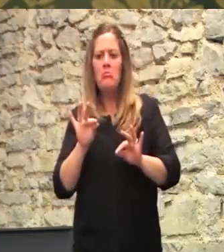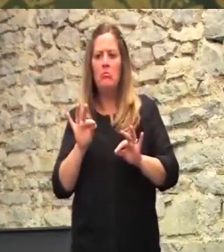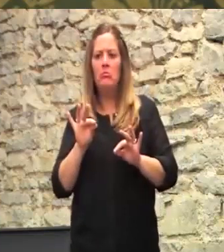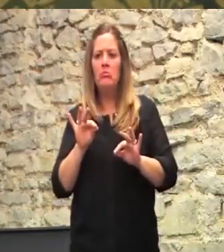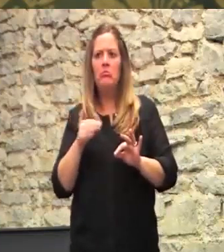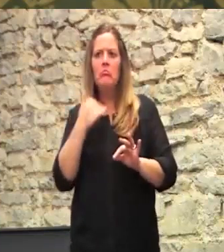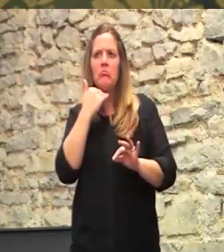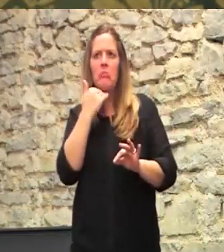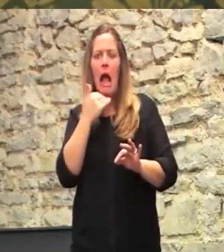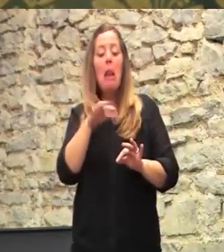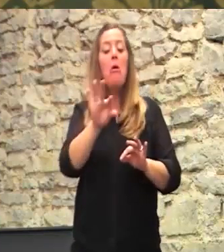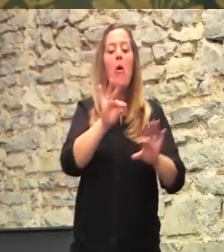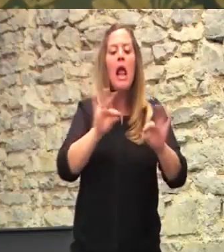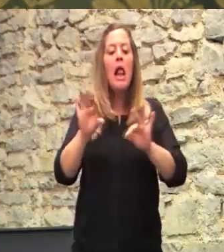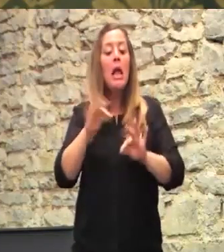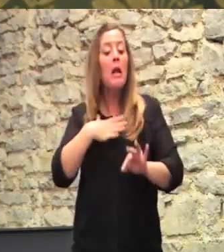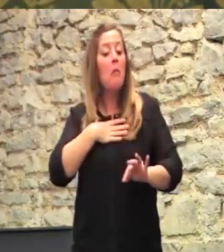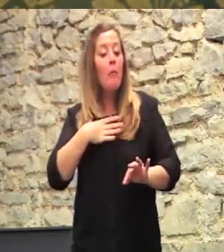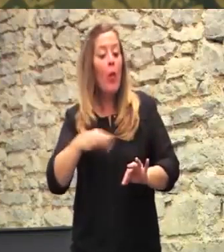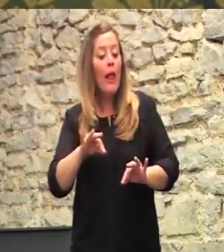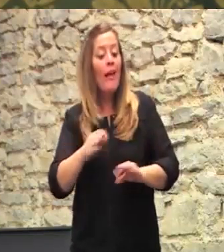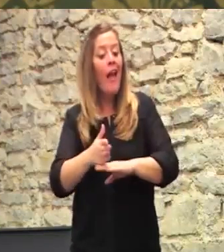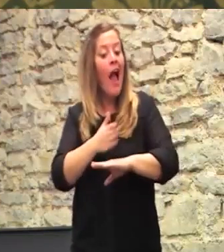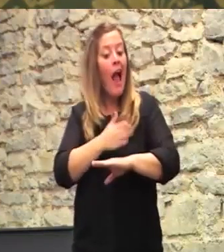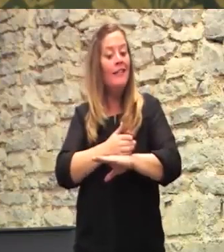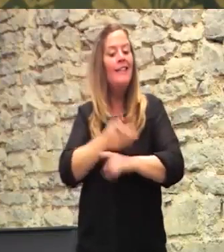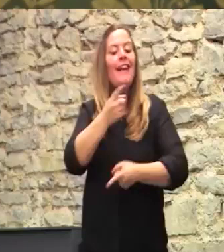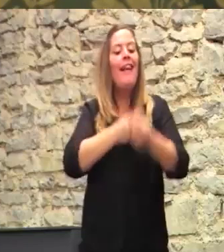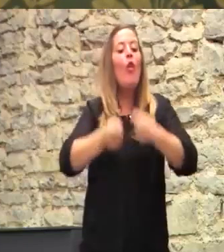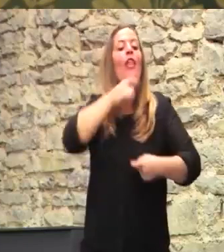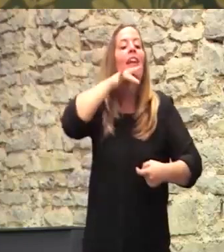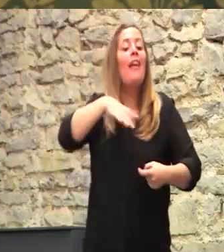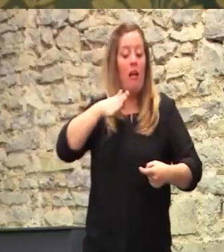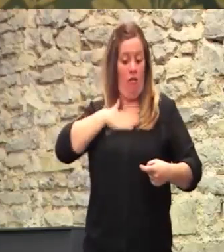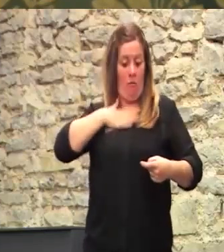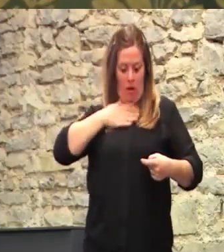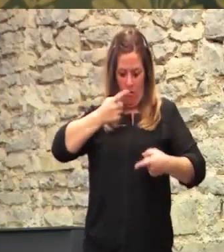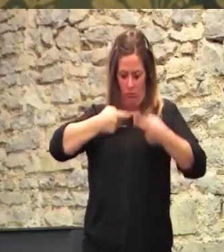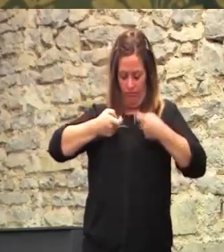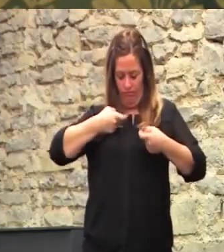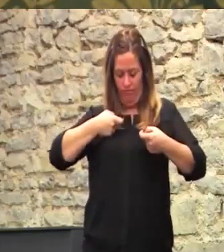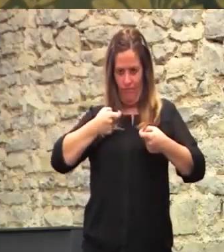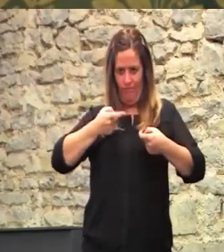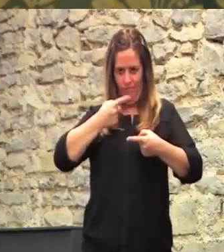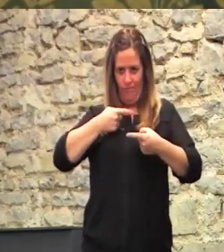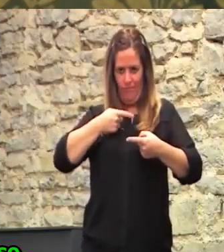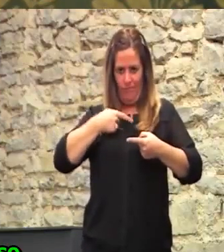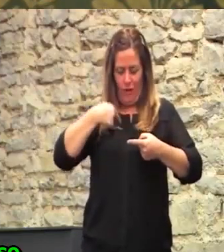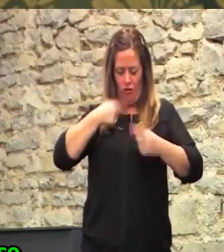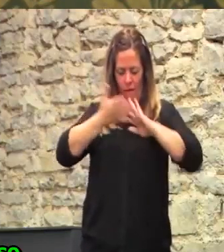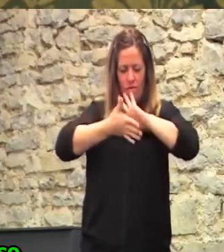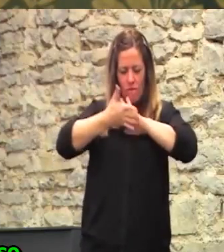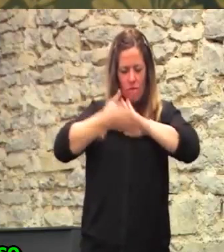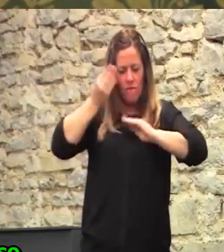poder elegir algo tengo que negociar conmigo y ahí me di cuenta que el tema de las negociaciones